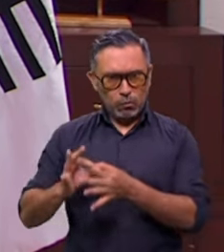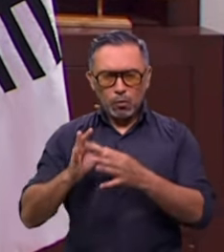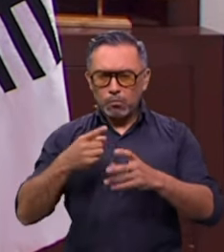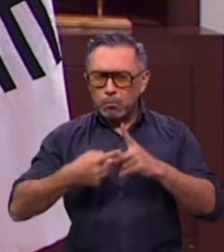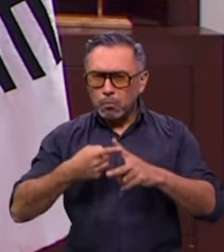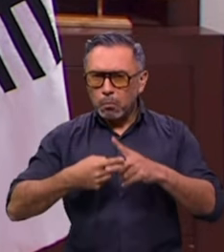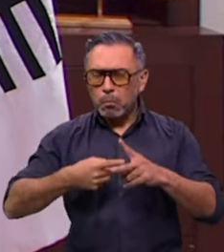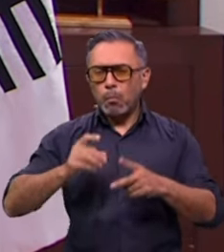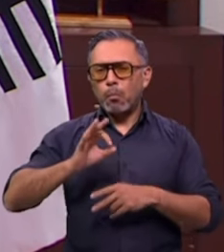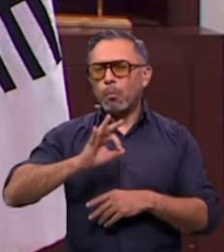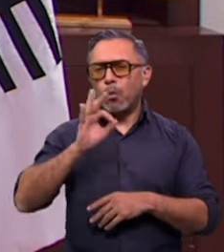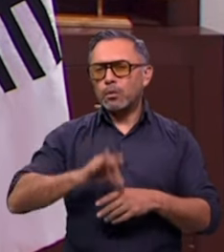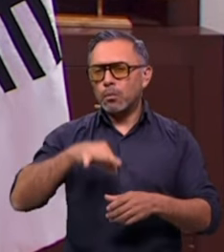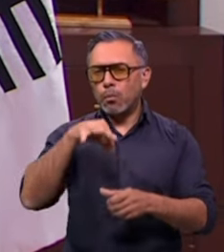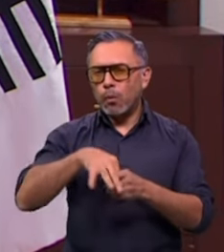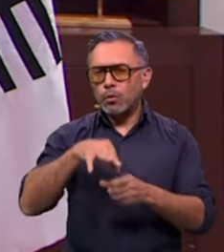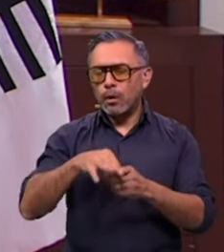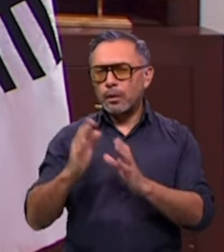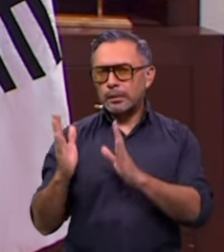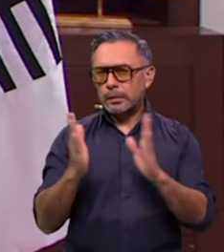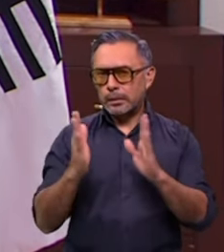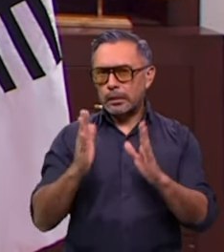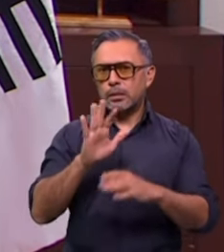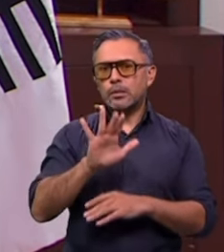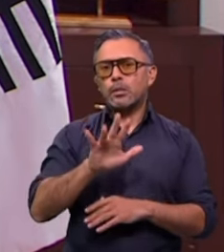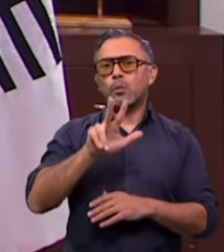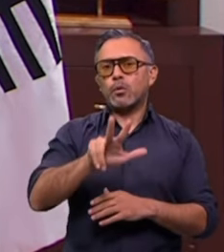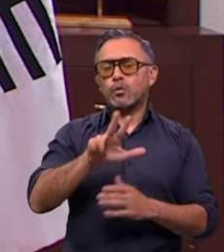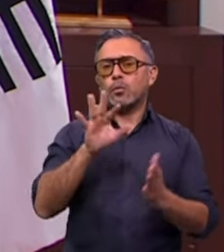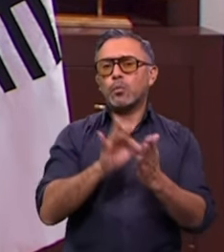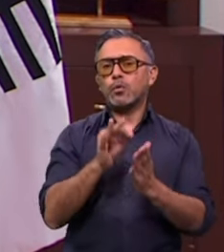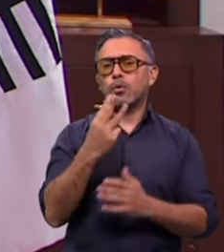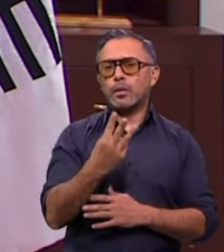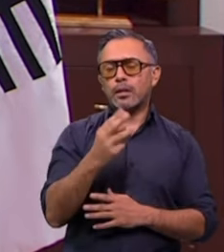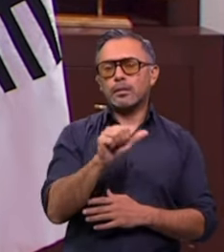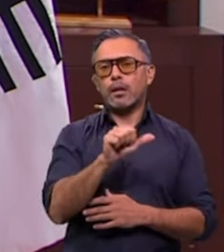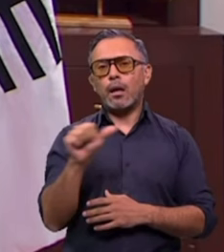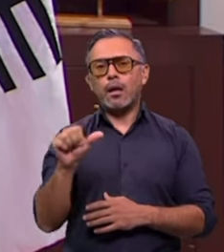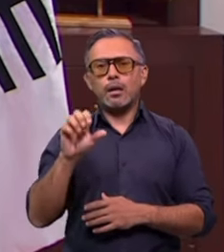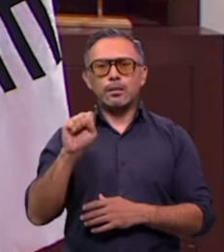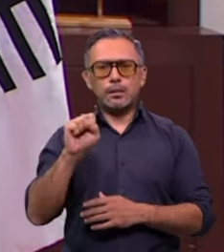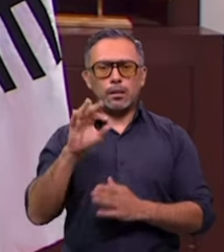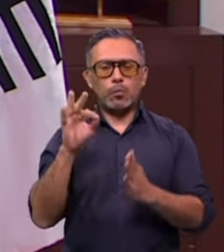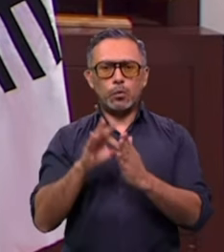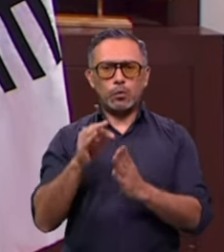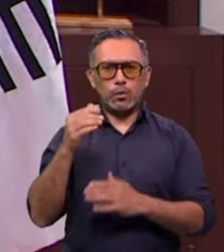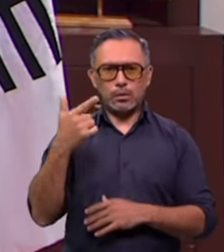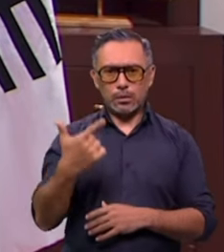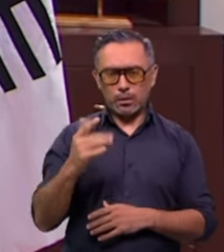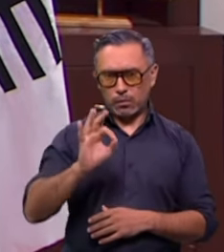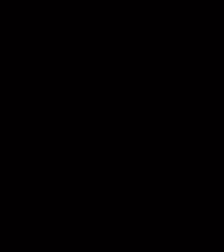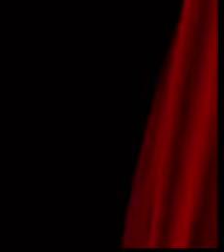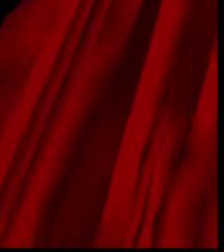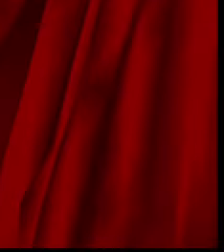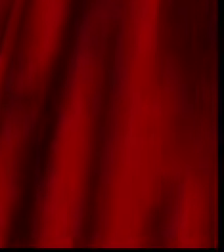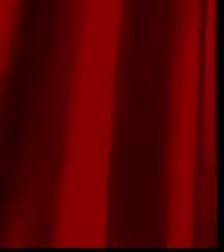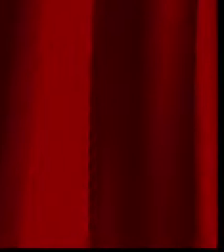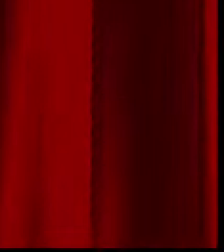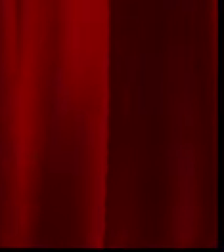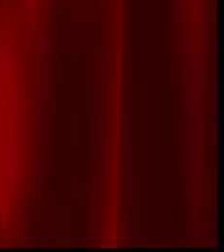votación que se ubica entre el 58.3 y el 60.7%.